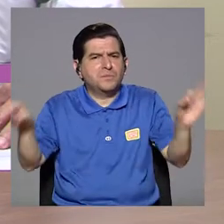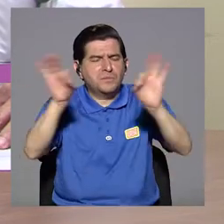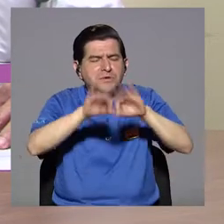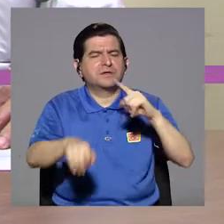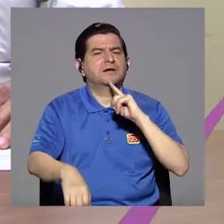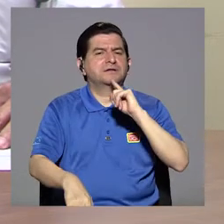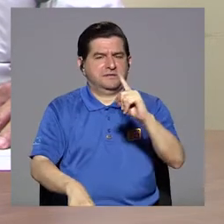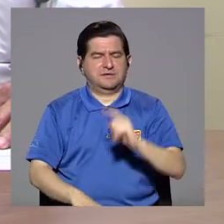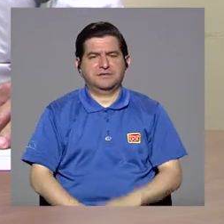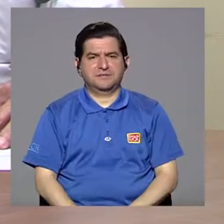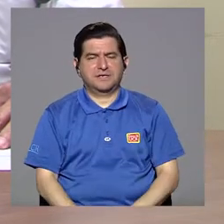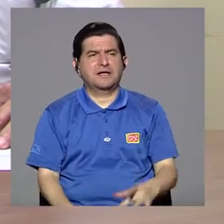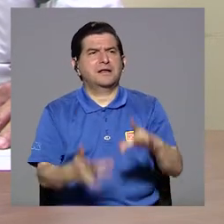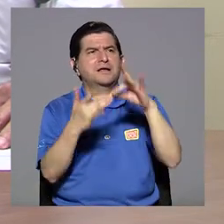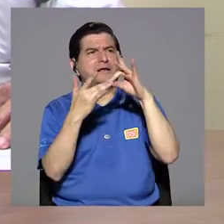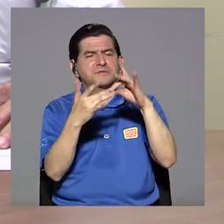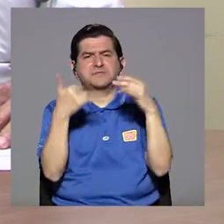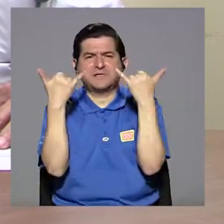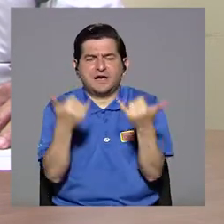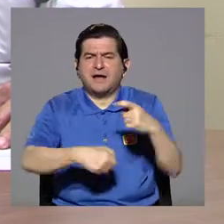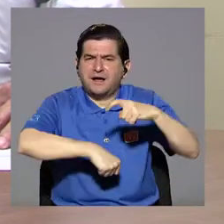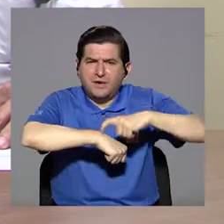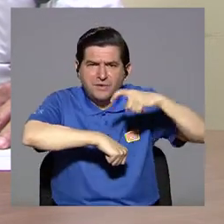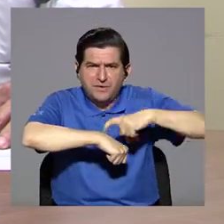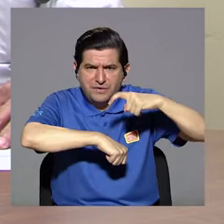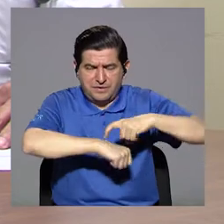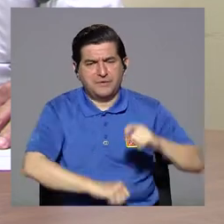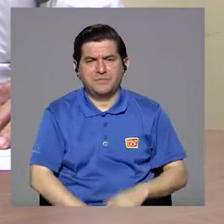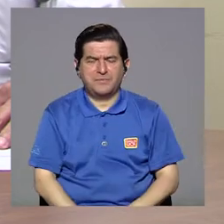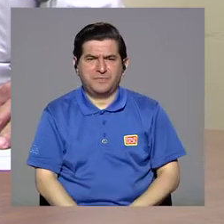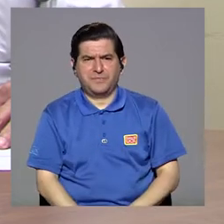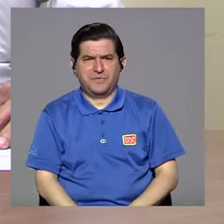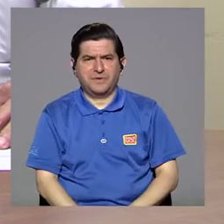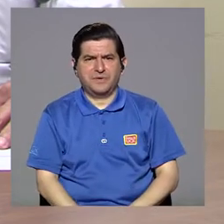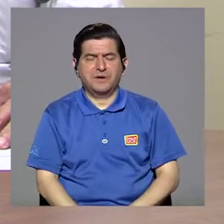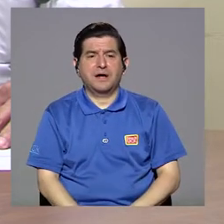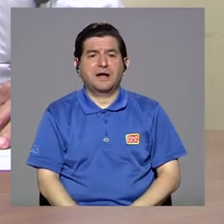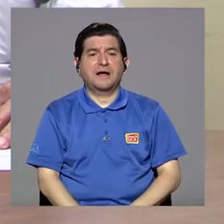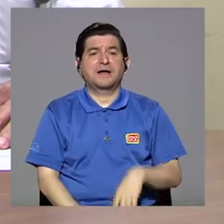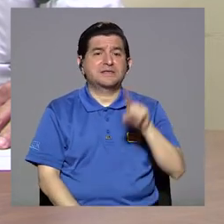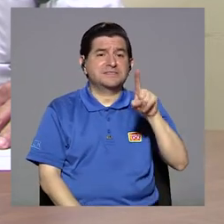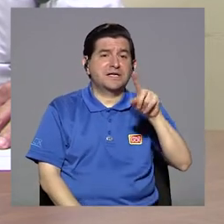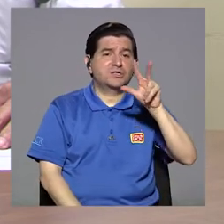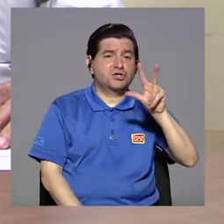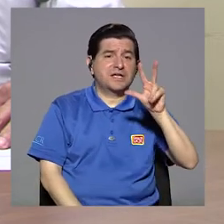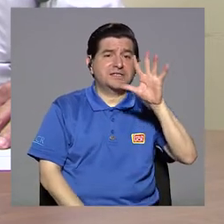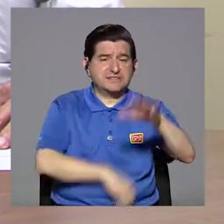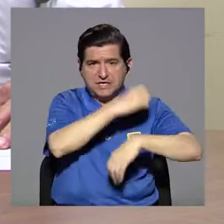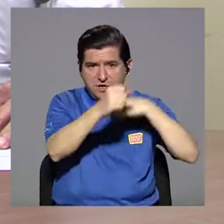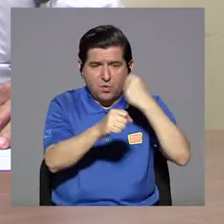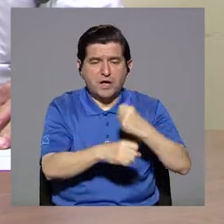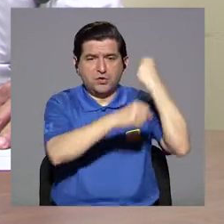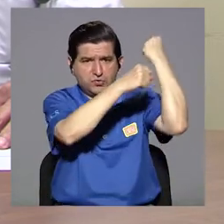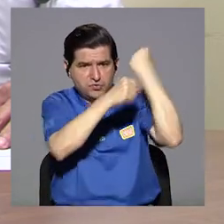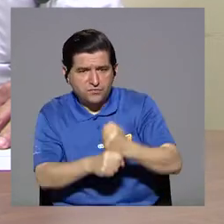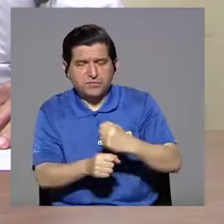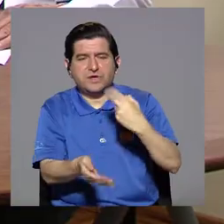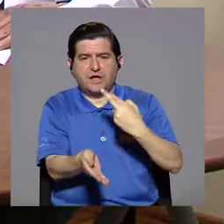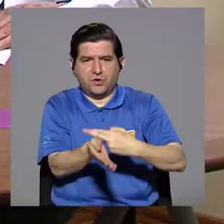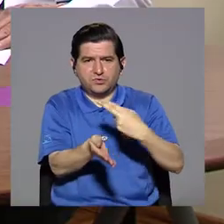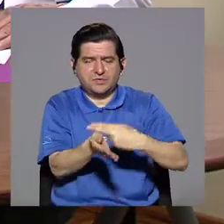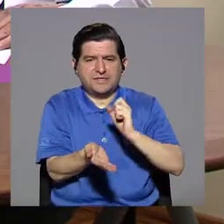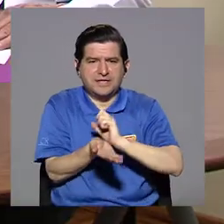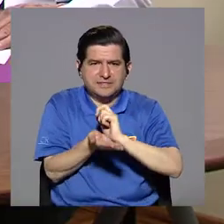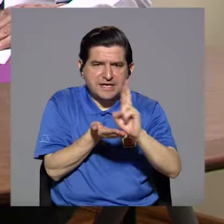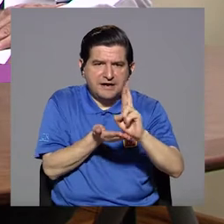mencionarlo porque sobre toda que estamos en la época de conmemoración de los últimos 135 años de haberse fundado al